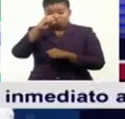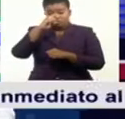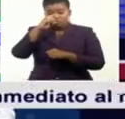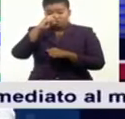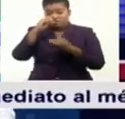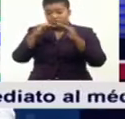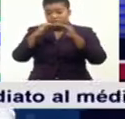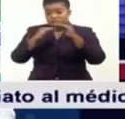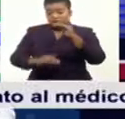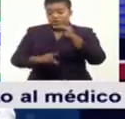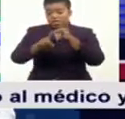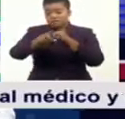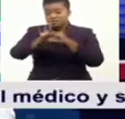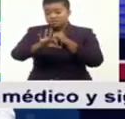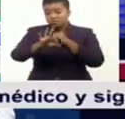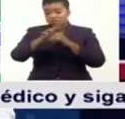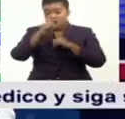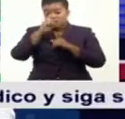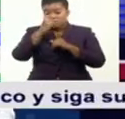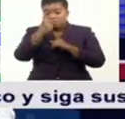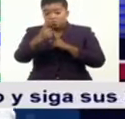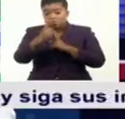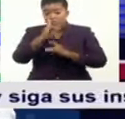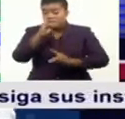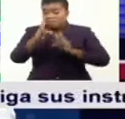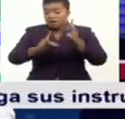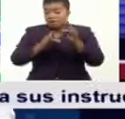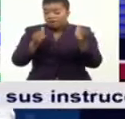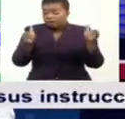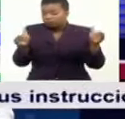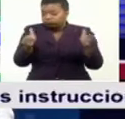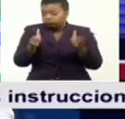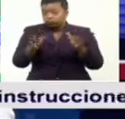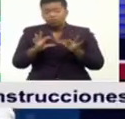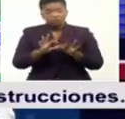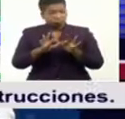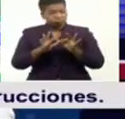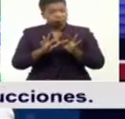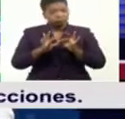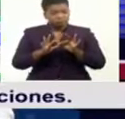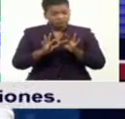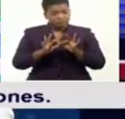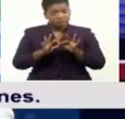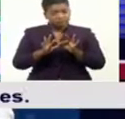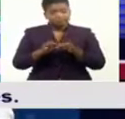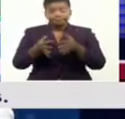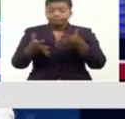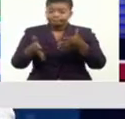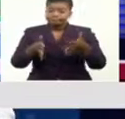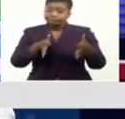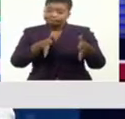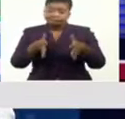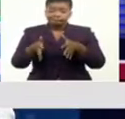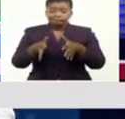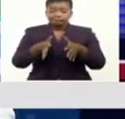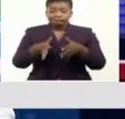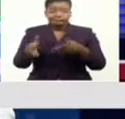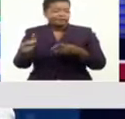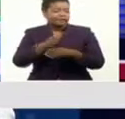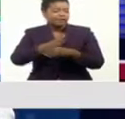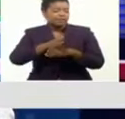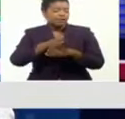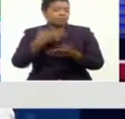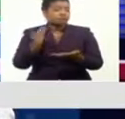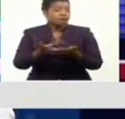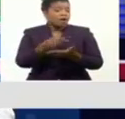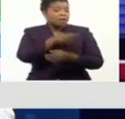un lactante, que se encuentran críticos estables. Pero que esto lo que hace es evidenciar, por un